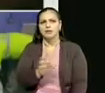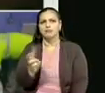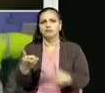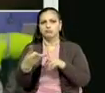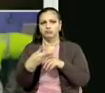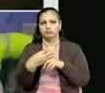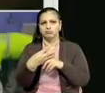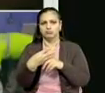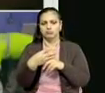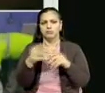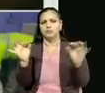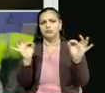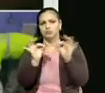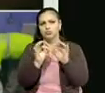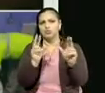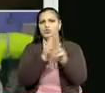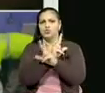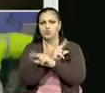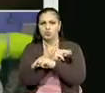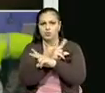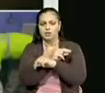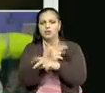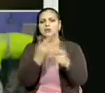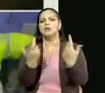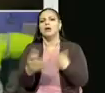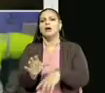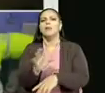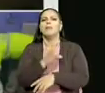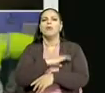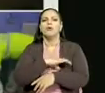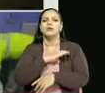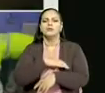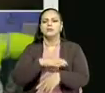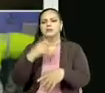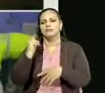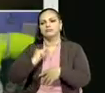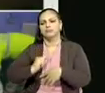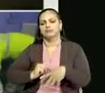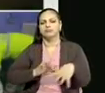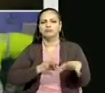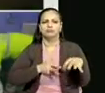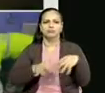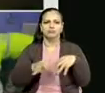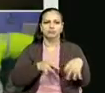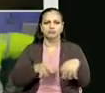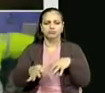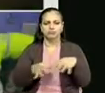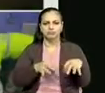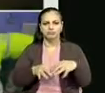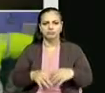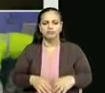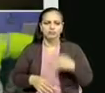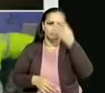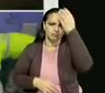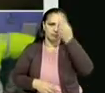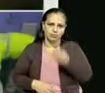ya ha dado a conocer más detalles respecto a este operativo Jaque Mate 2. Muy buen